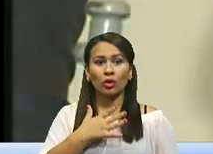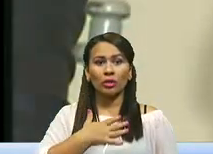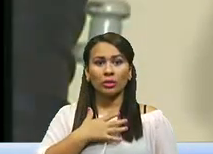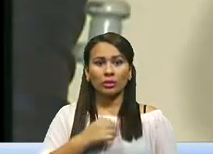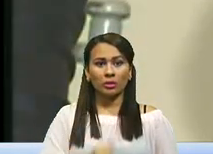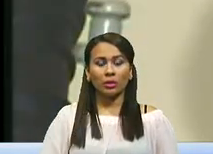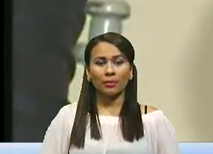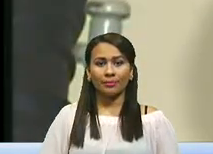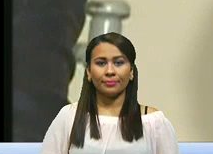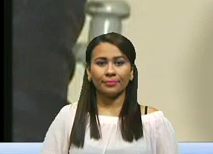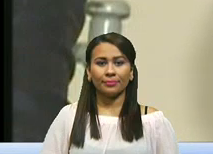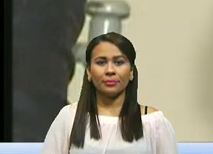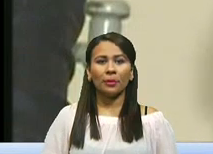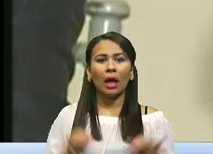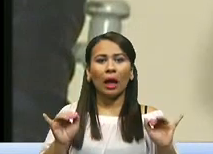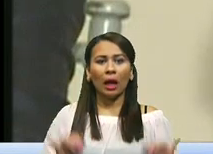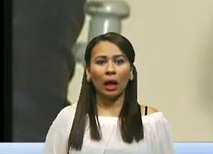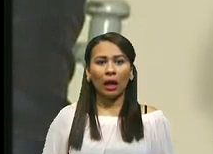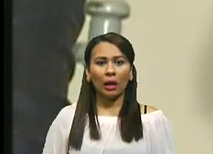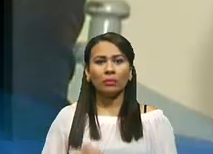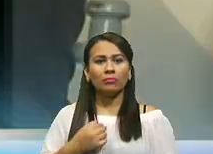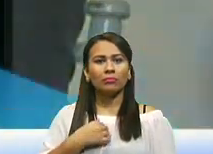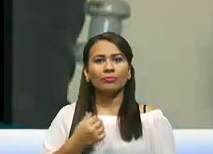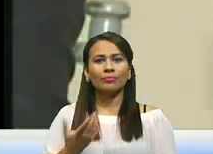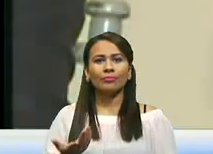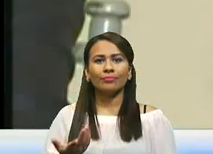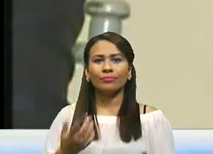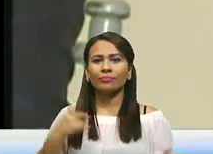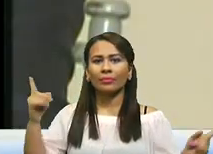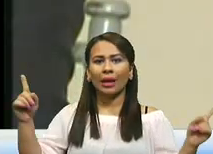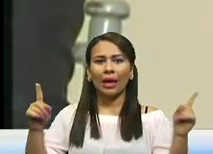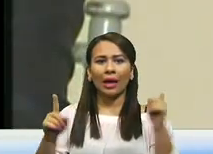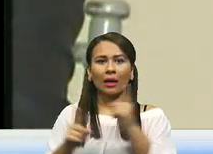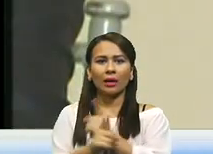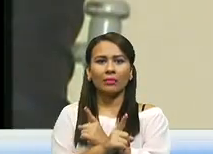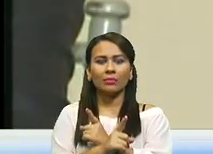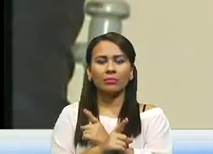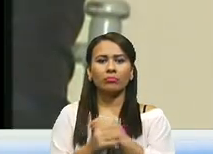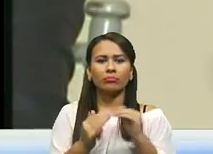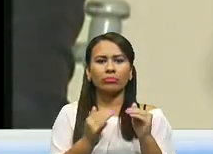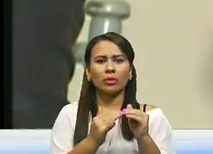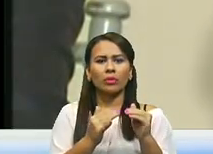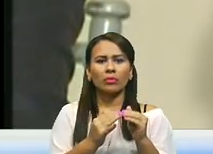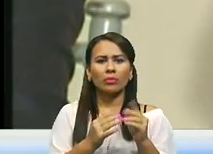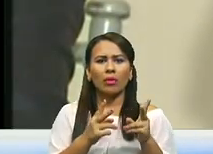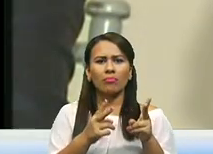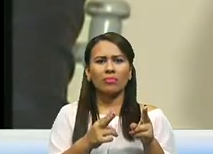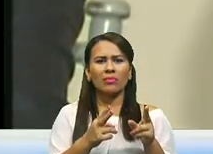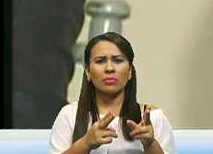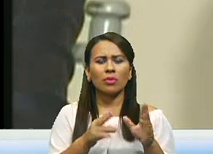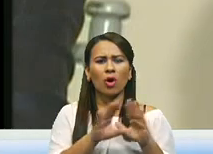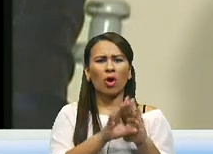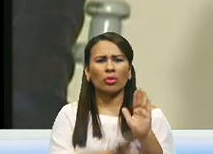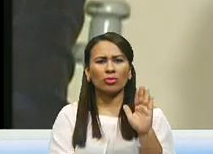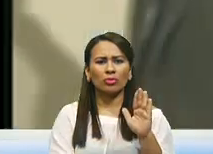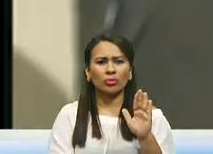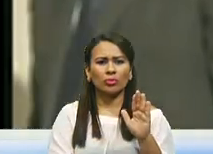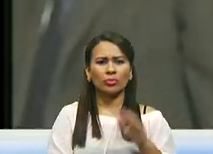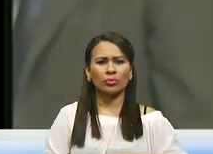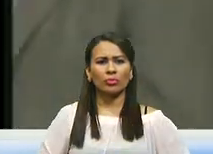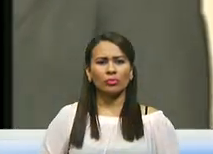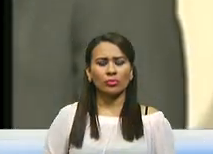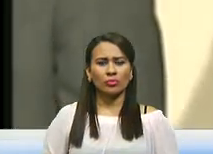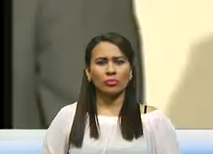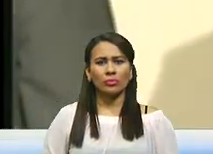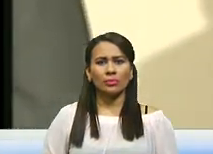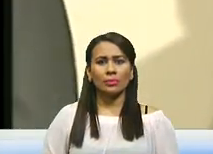elección cualquiera. Estamos ante el reemplazo de una autocracia por un régimen constitucional.